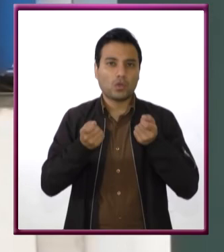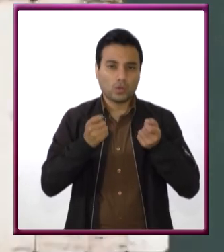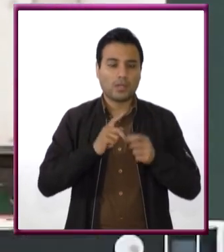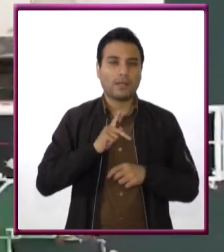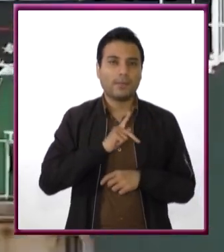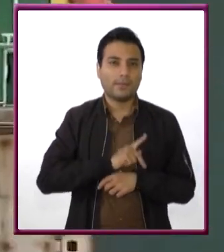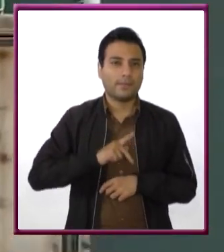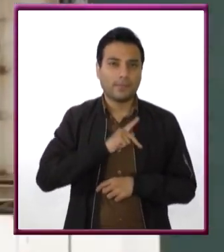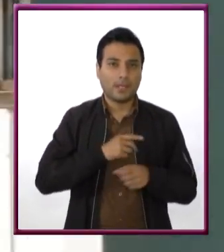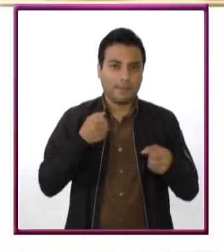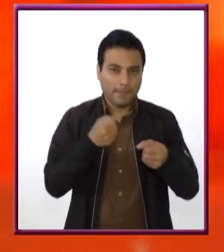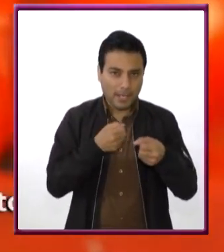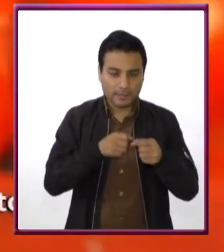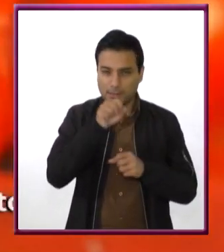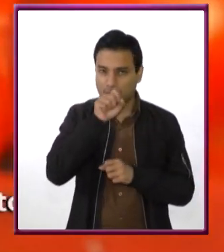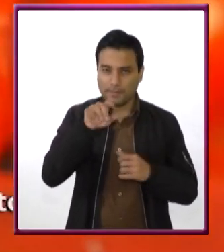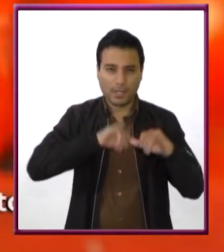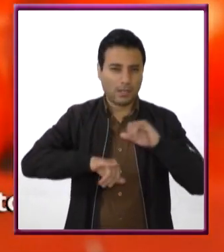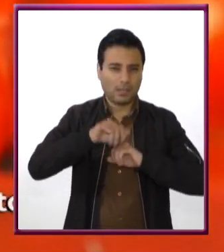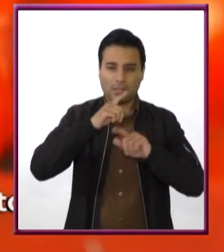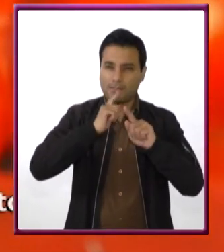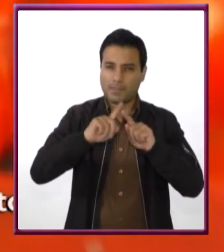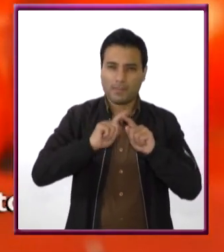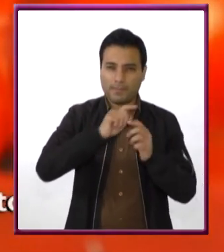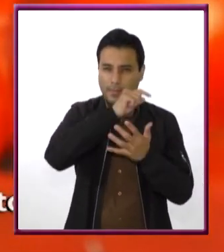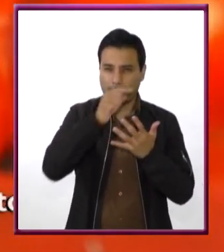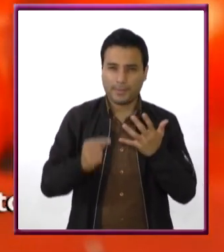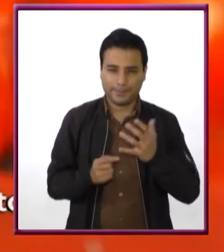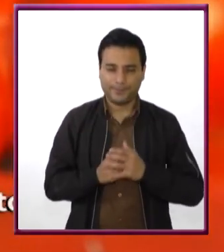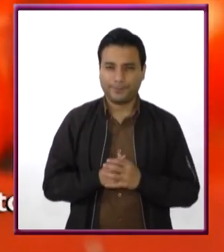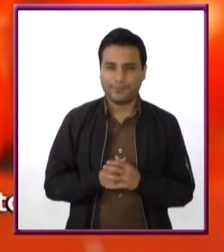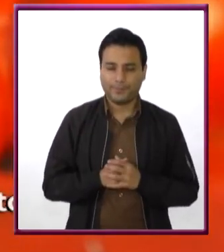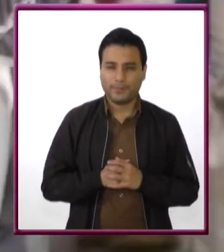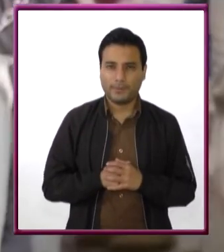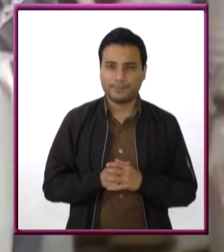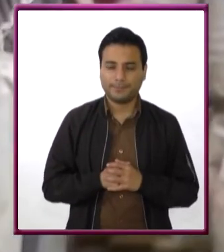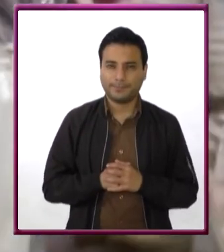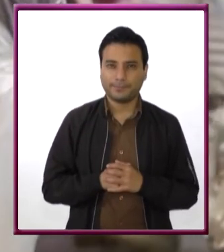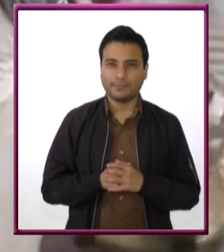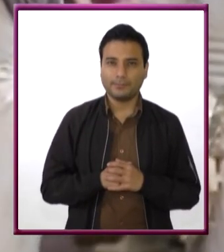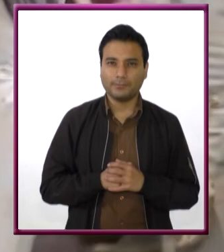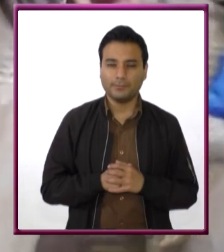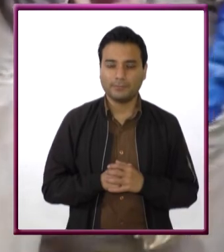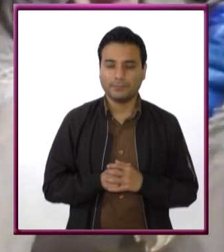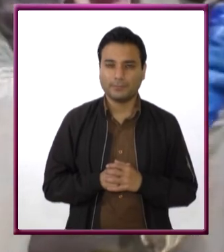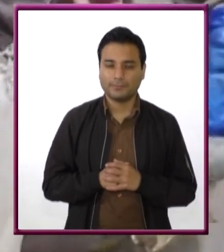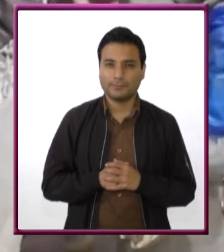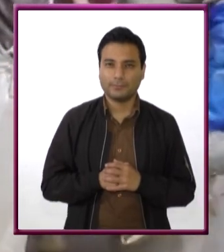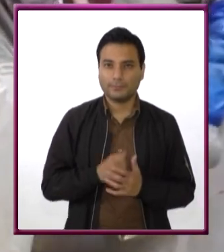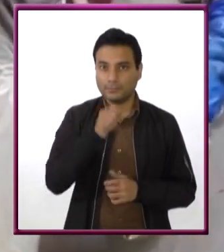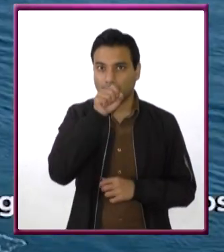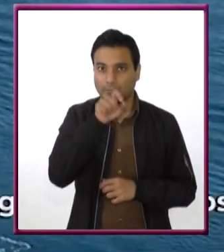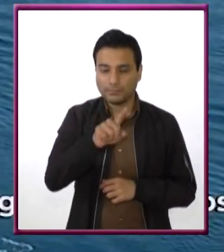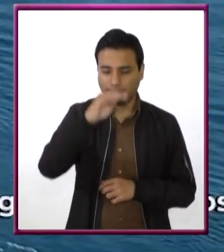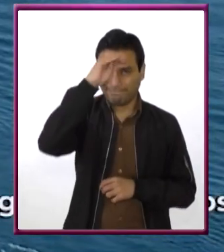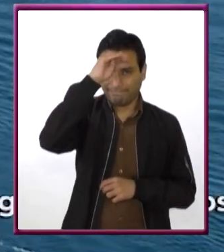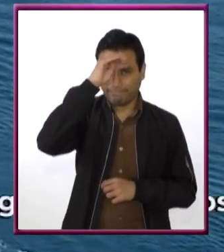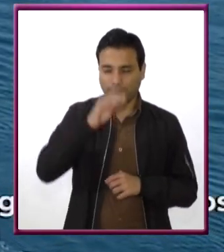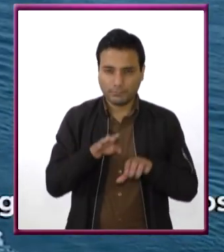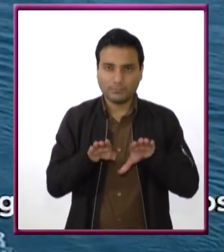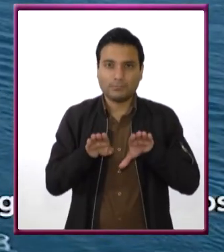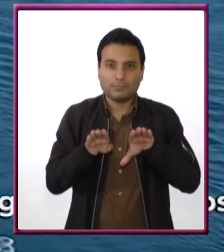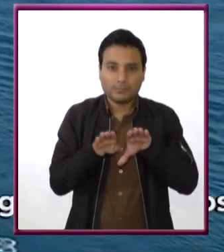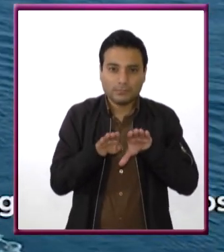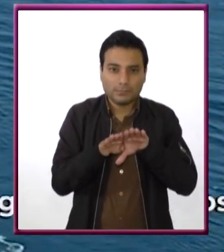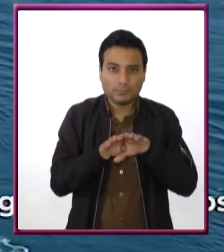aquellas sustancias que nos invaden día con día, y mirar el cómo poder detener